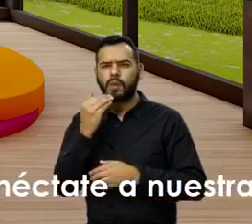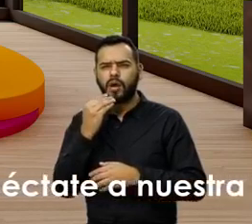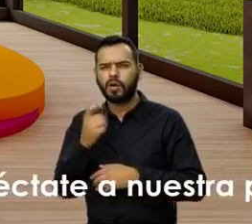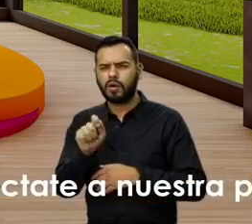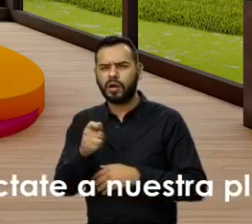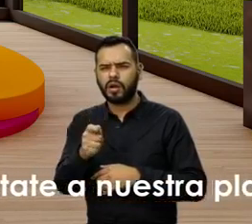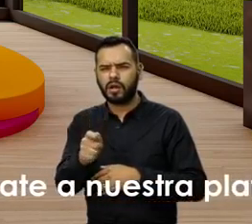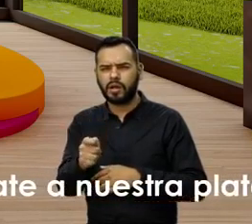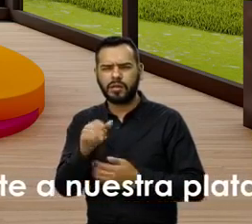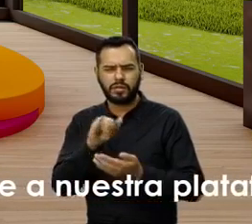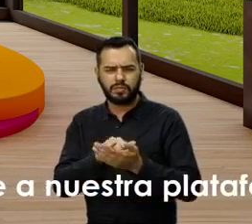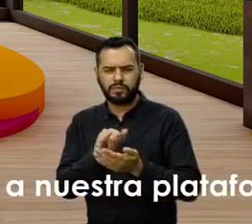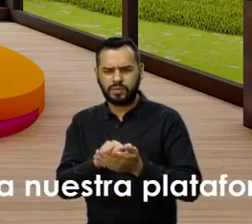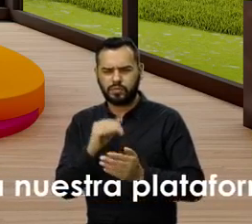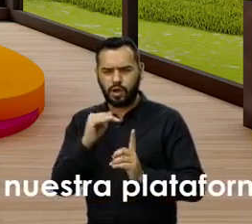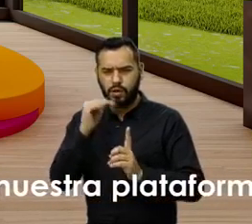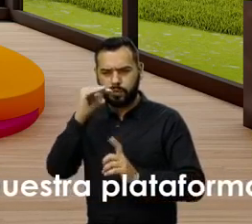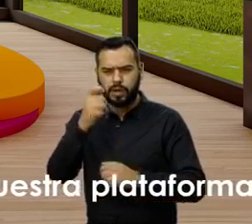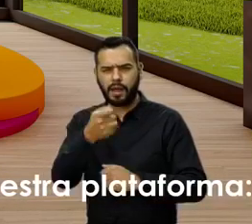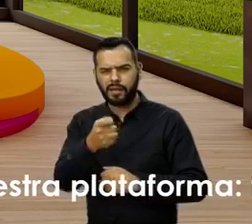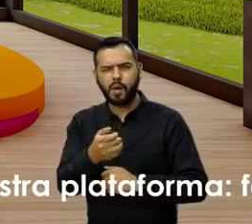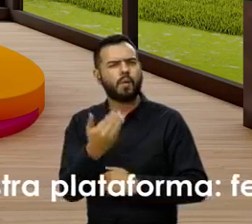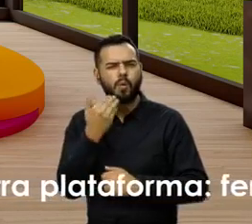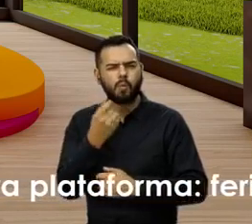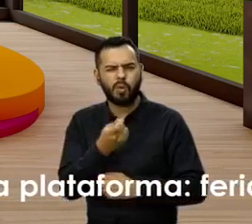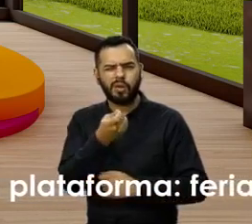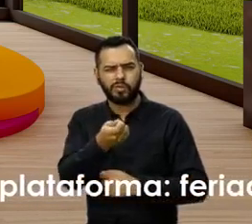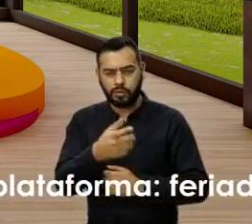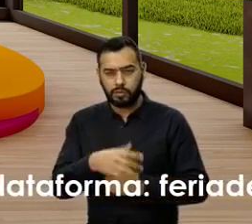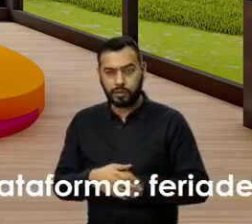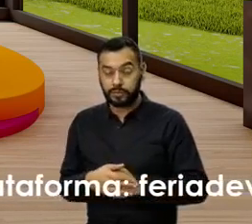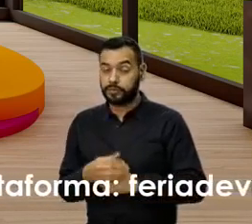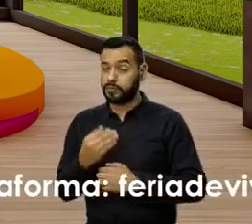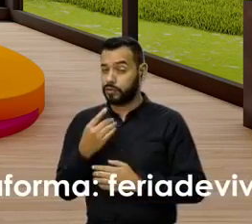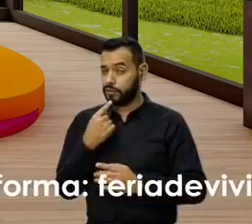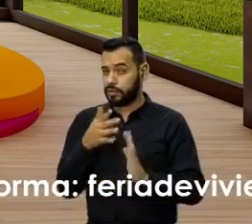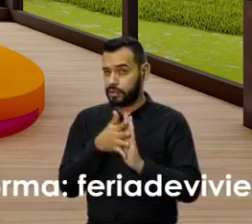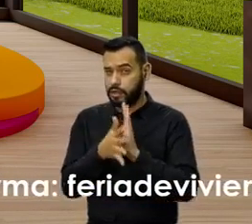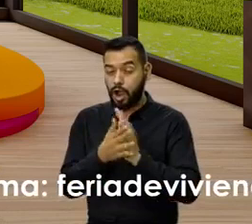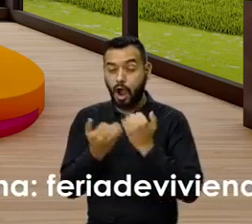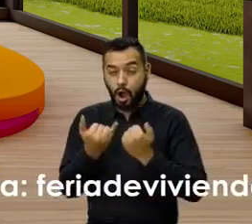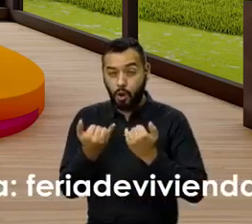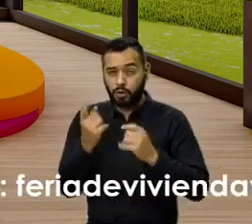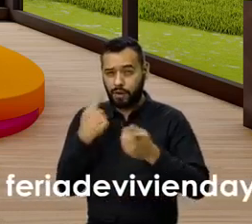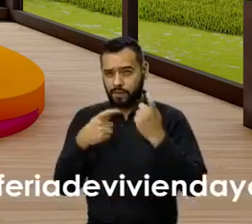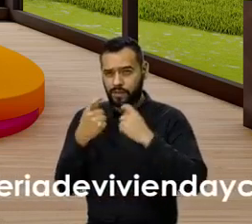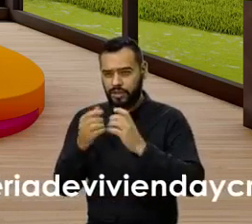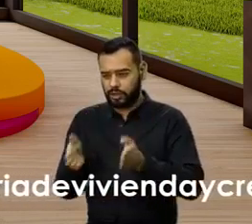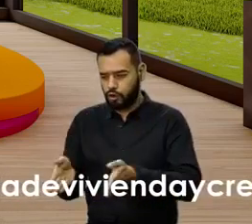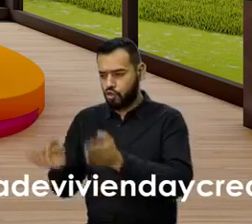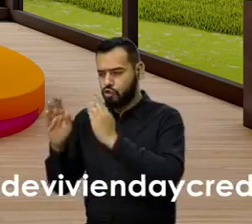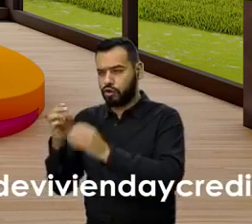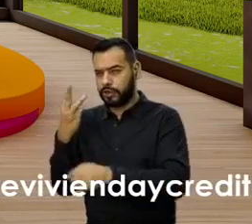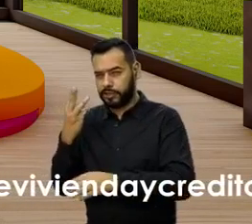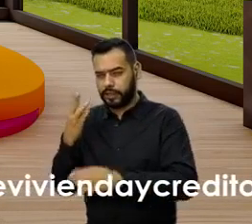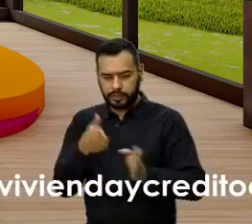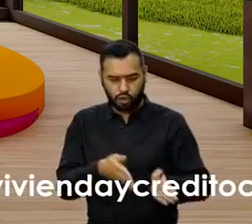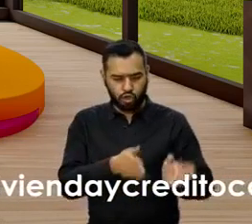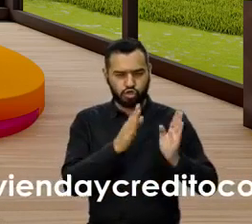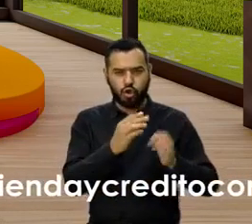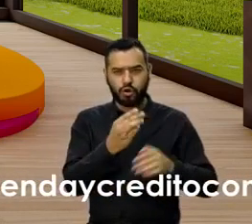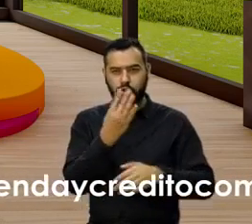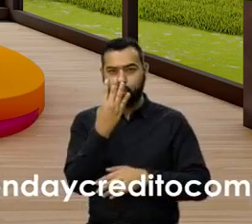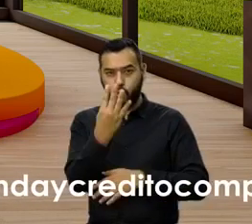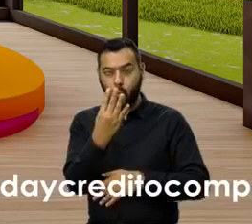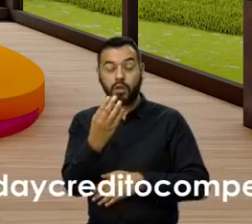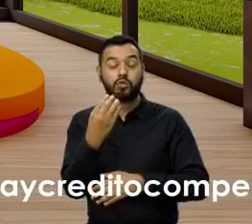programado la entrega de los mismos líneas bueno como les dije hace un momento lo que estamos comercializando en este momento que nuestra torre 3 y nuestra torre 4